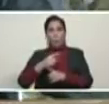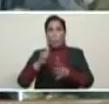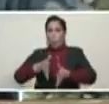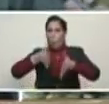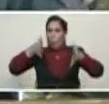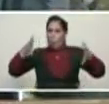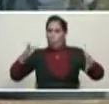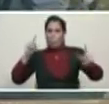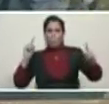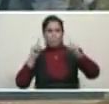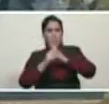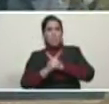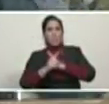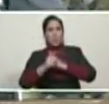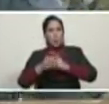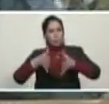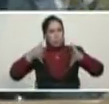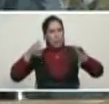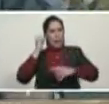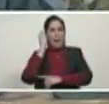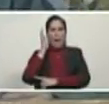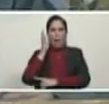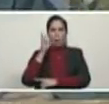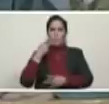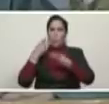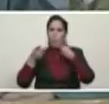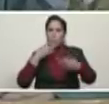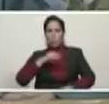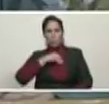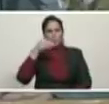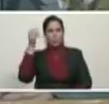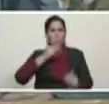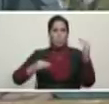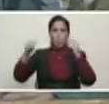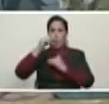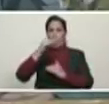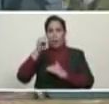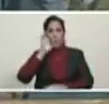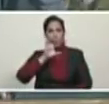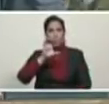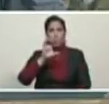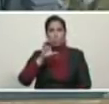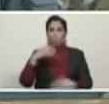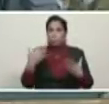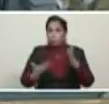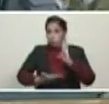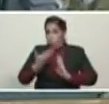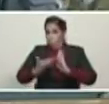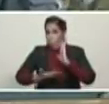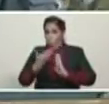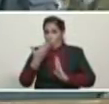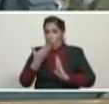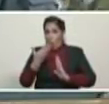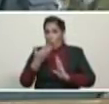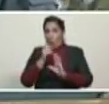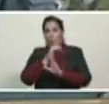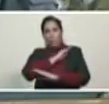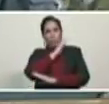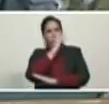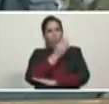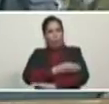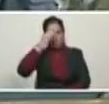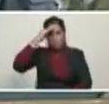moral, espiritual de la nación. Y qué importante es la Fuerza Militar de